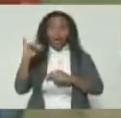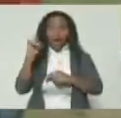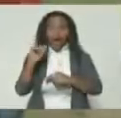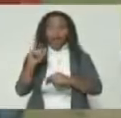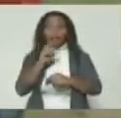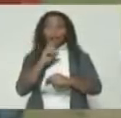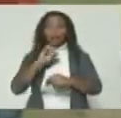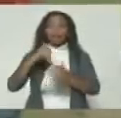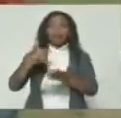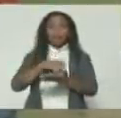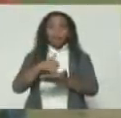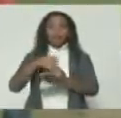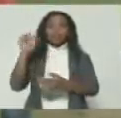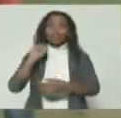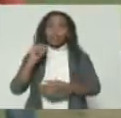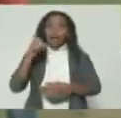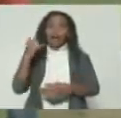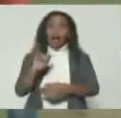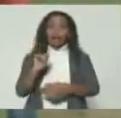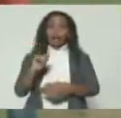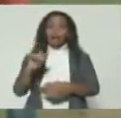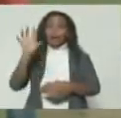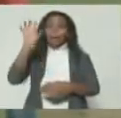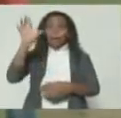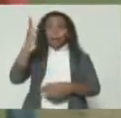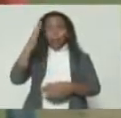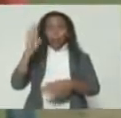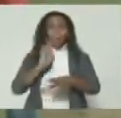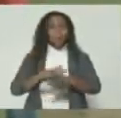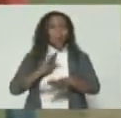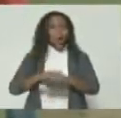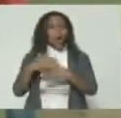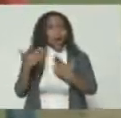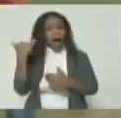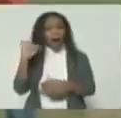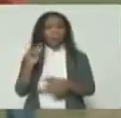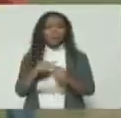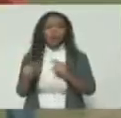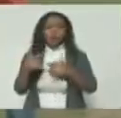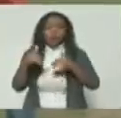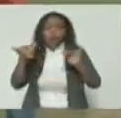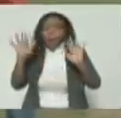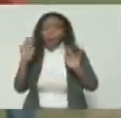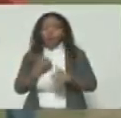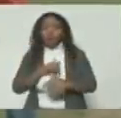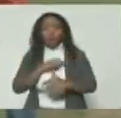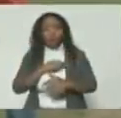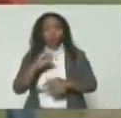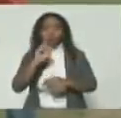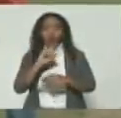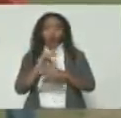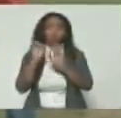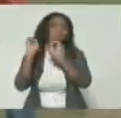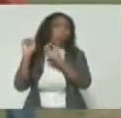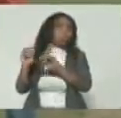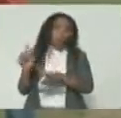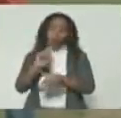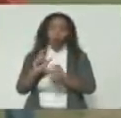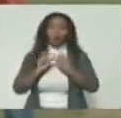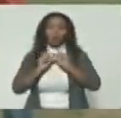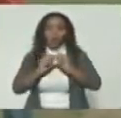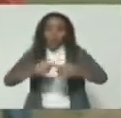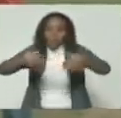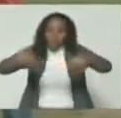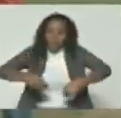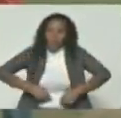tenemos debilidades, sí las hay. Y el país sabe por qué las hay. Pero sin embargo, presidente, nosotros no desmayamos. Nosotros estamos